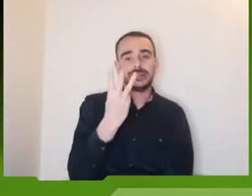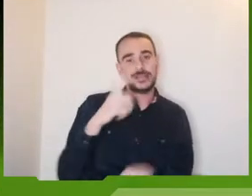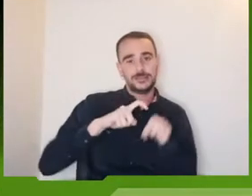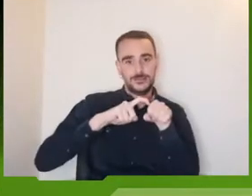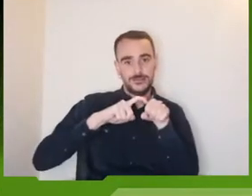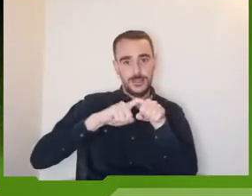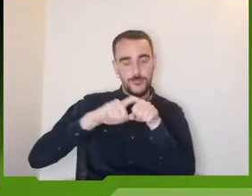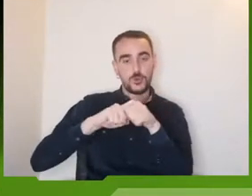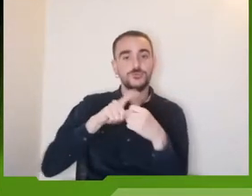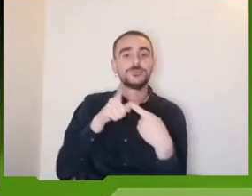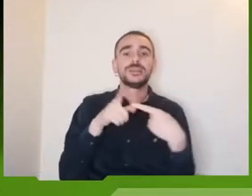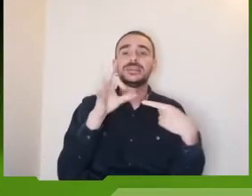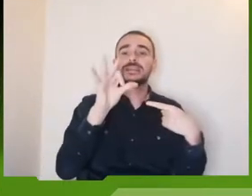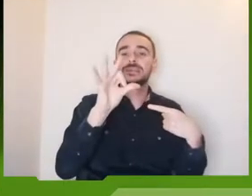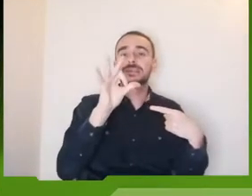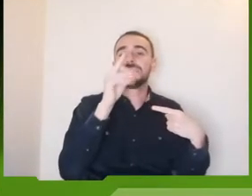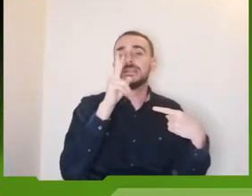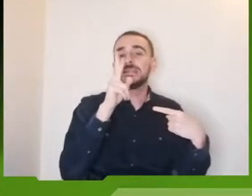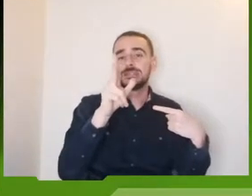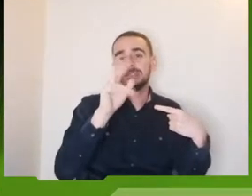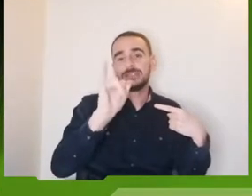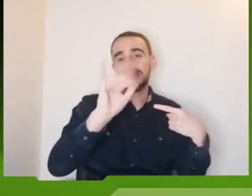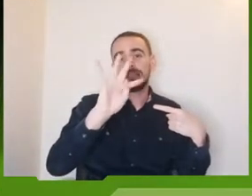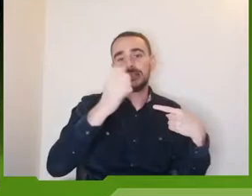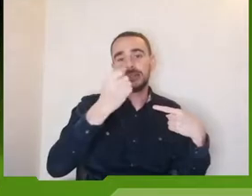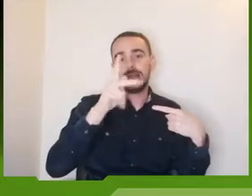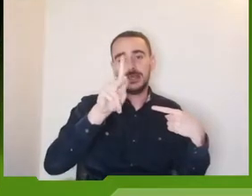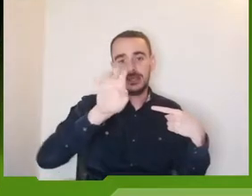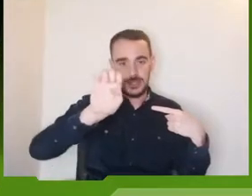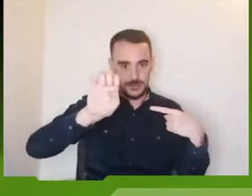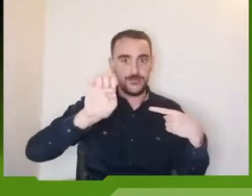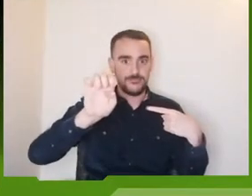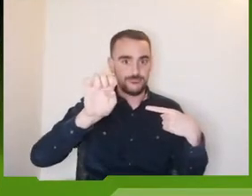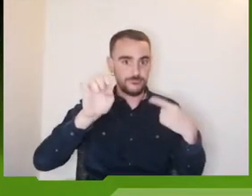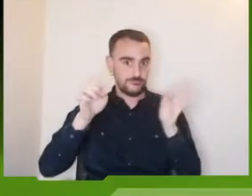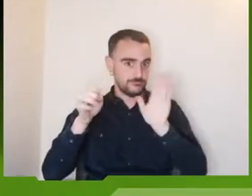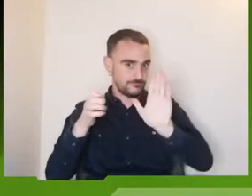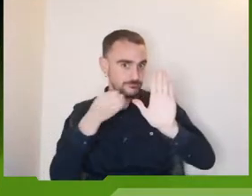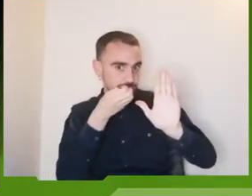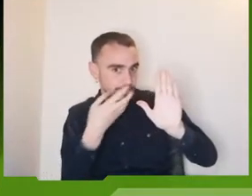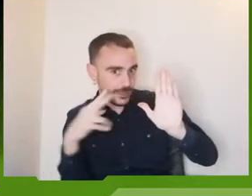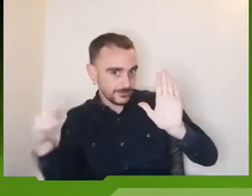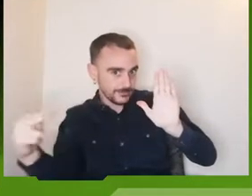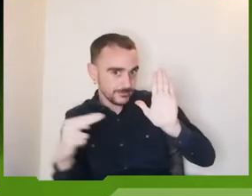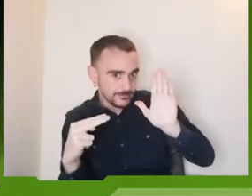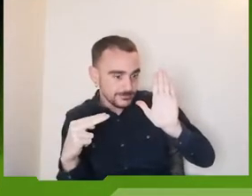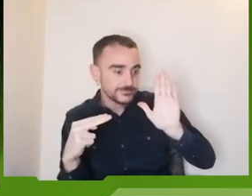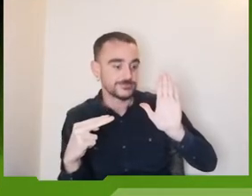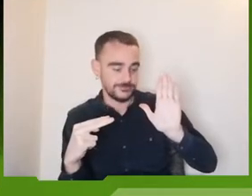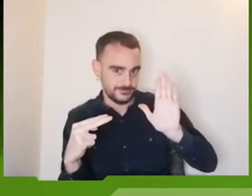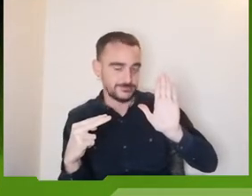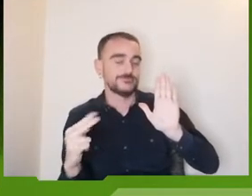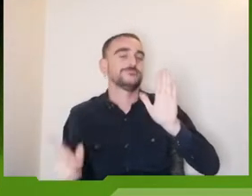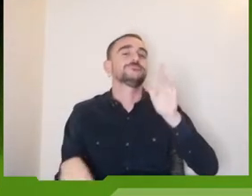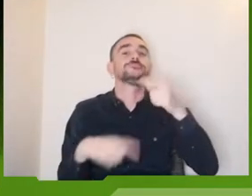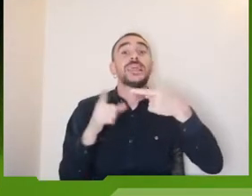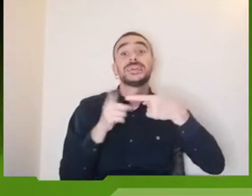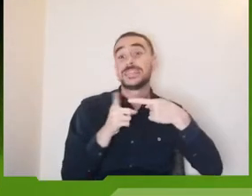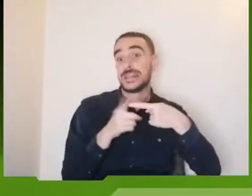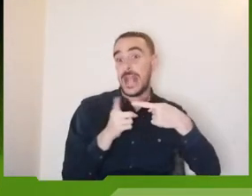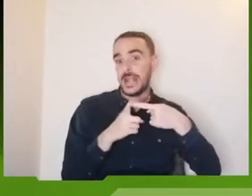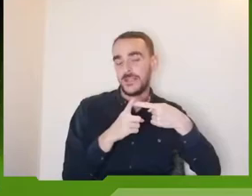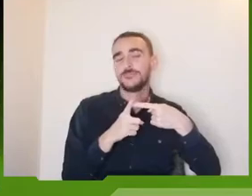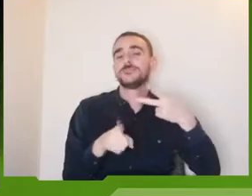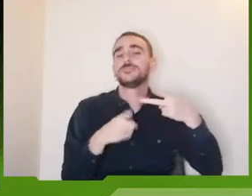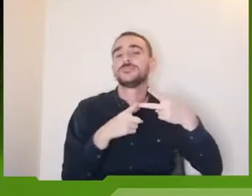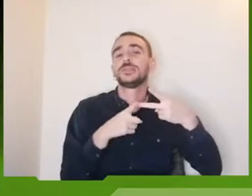Shiitake. A ver que se vea bien. Shiitake.